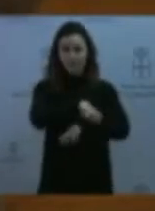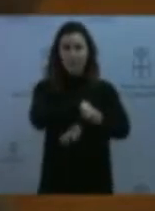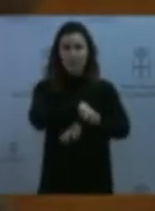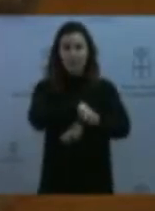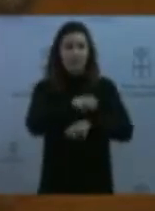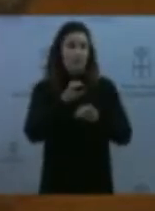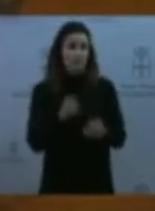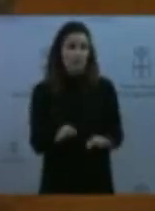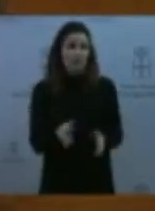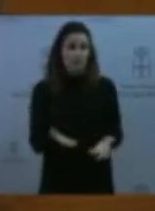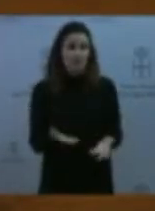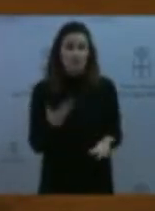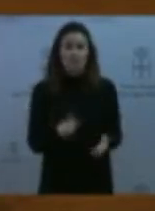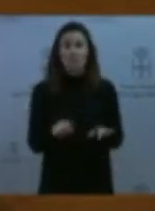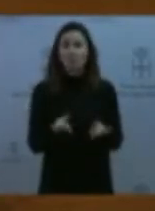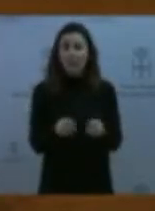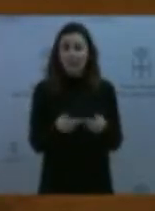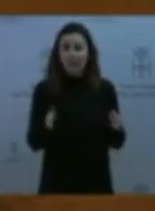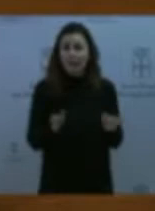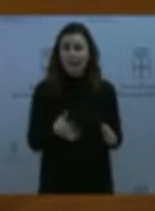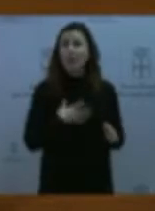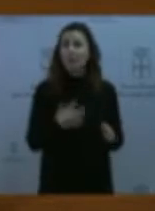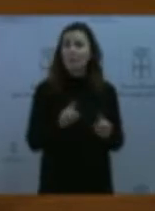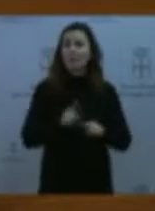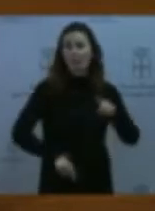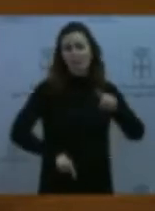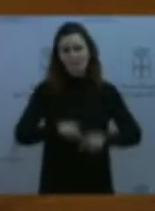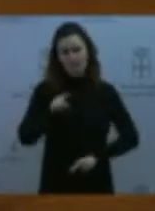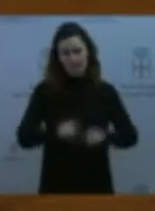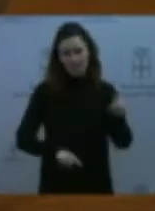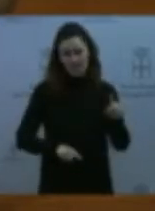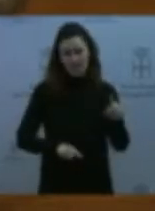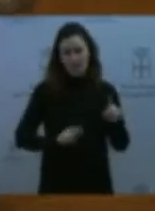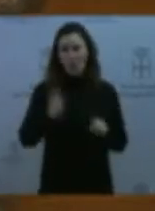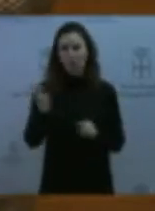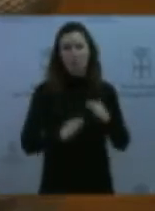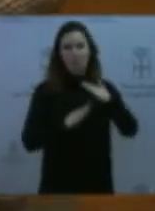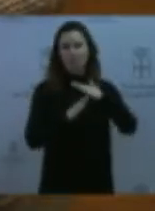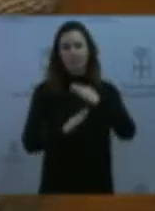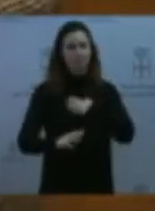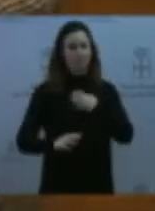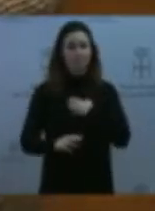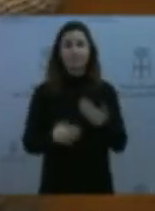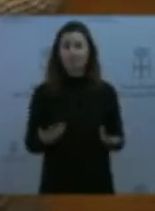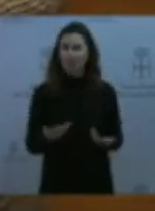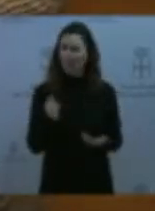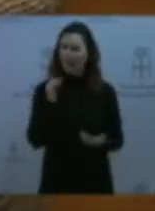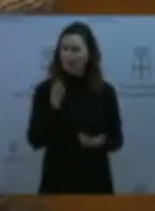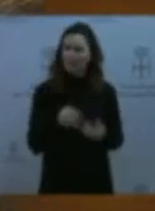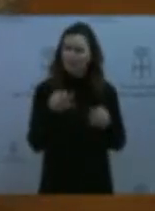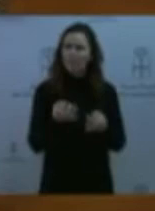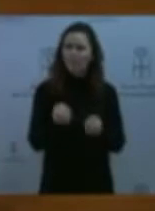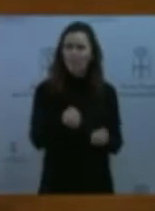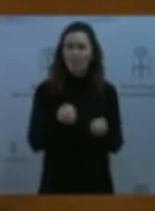en función de que no haya algún otro impedimento. Siempre hay un impedimento. Consejera, ¿cuántas hectáreas se han cerrado?